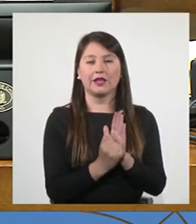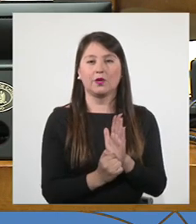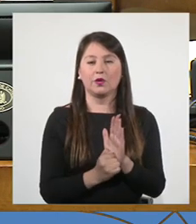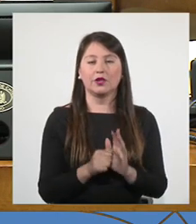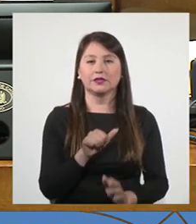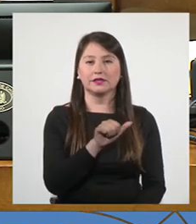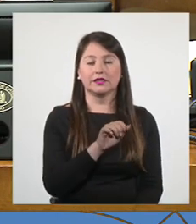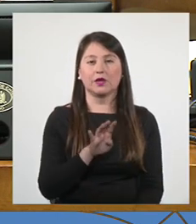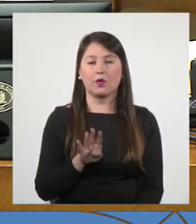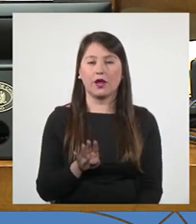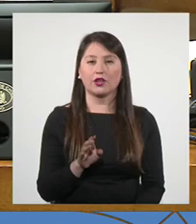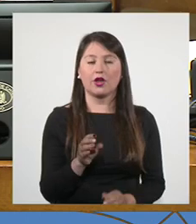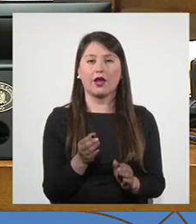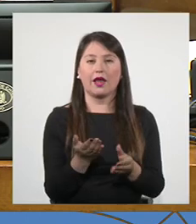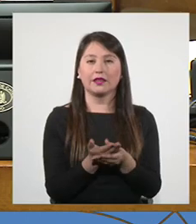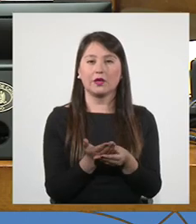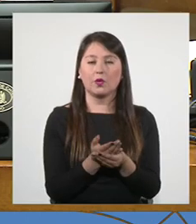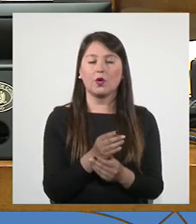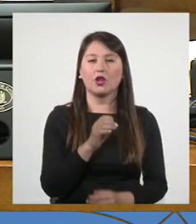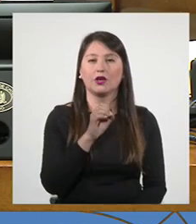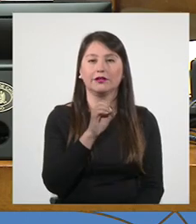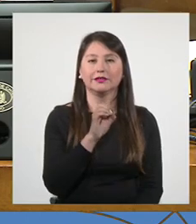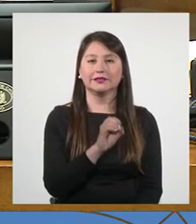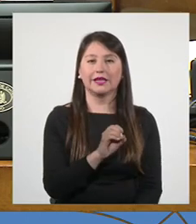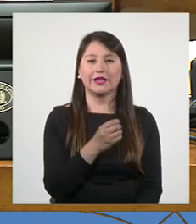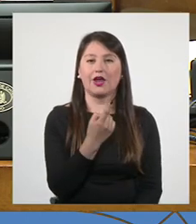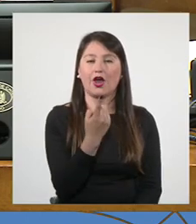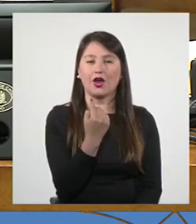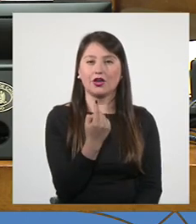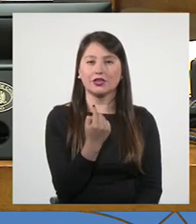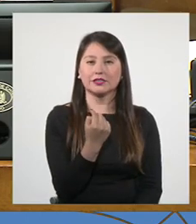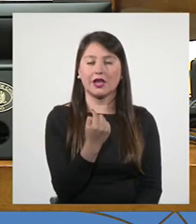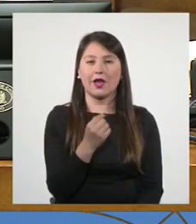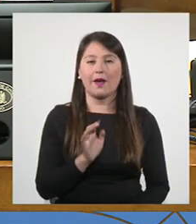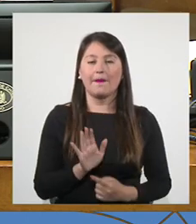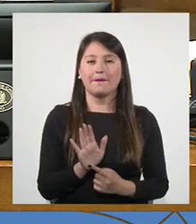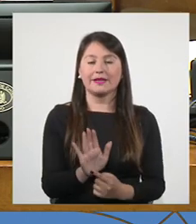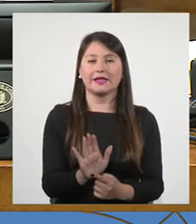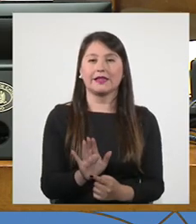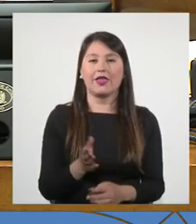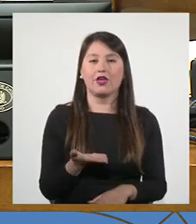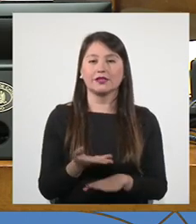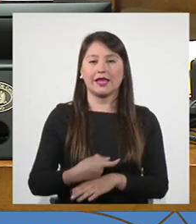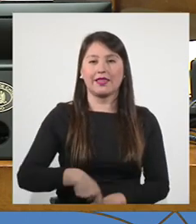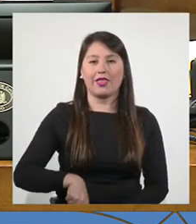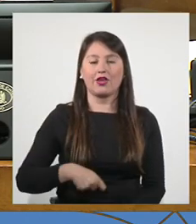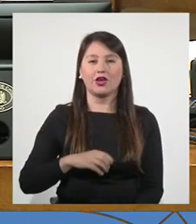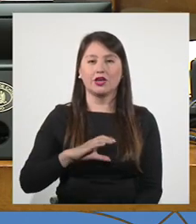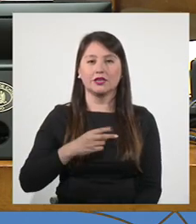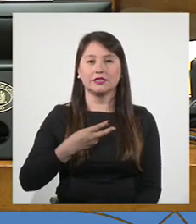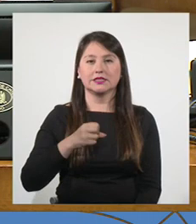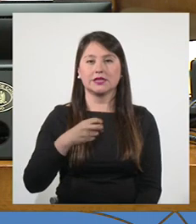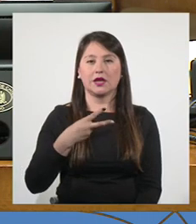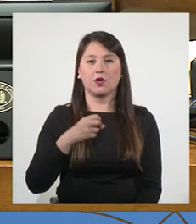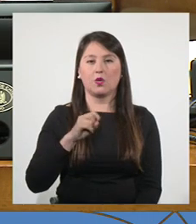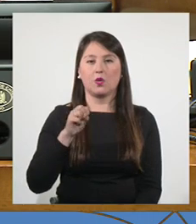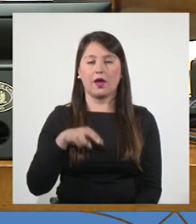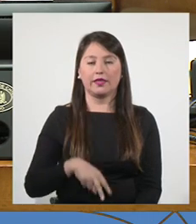ítem 01, asignación 511, presentada por el senador Francisco Chaguán. Y la